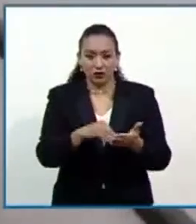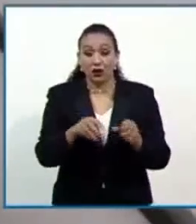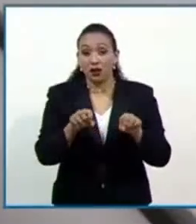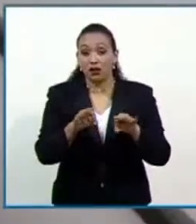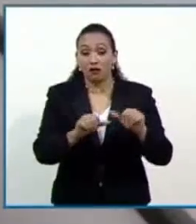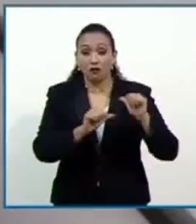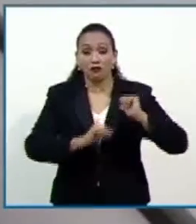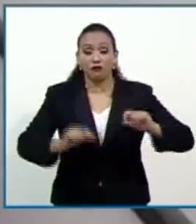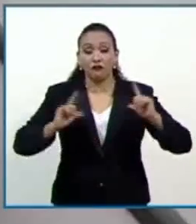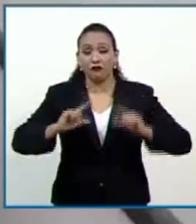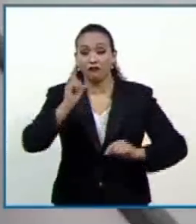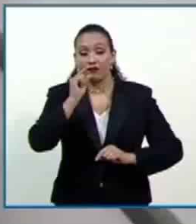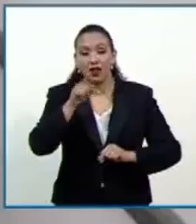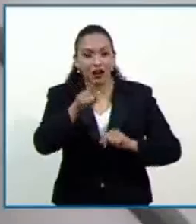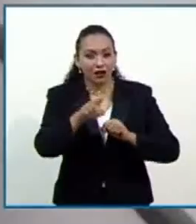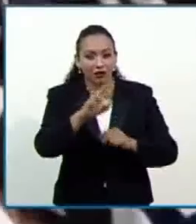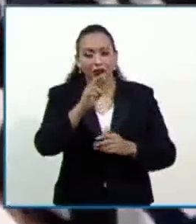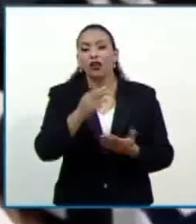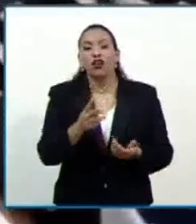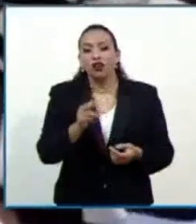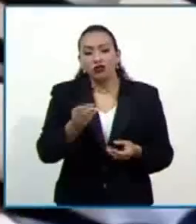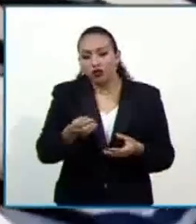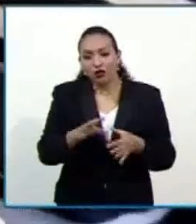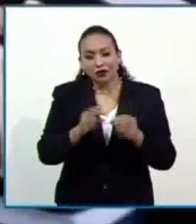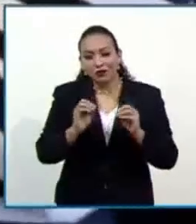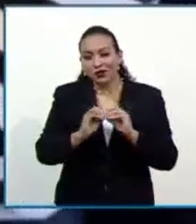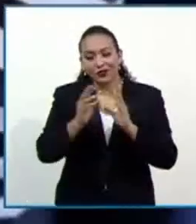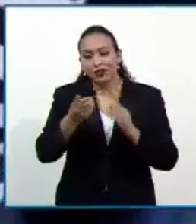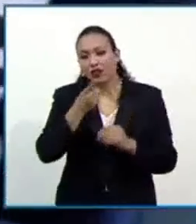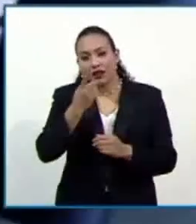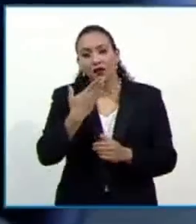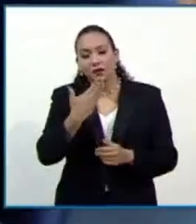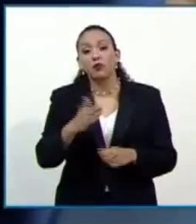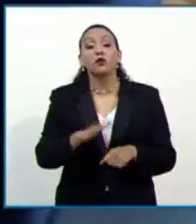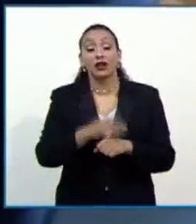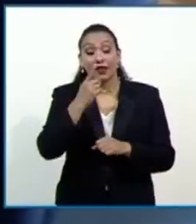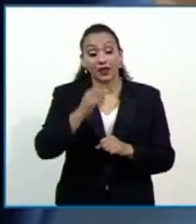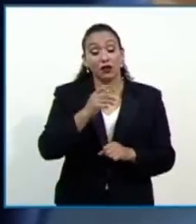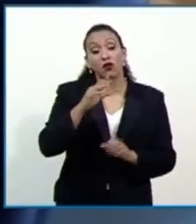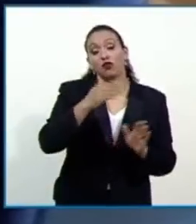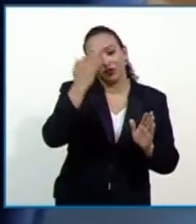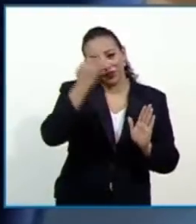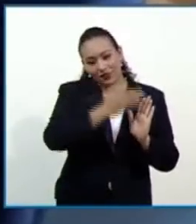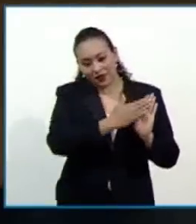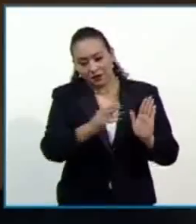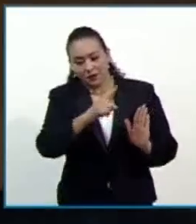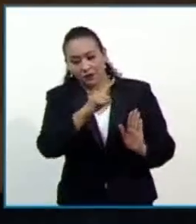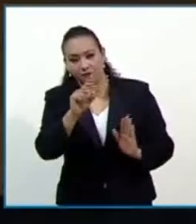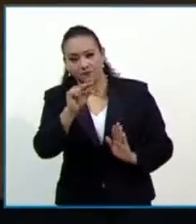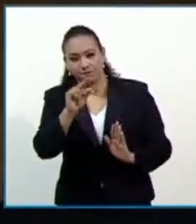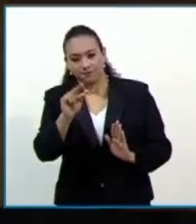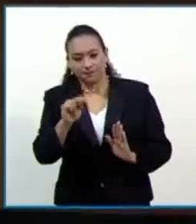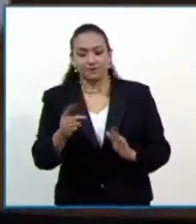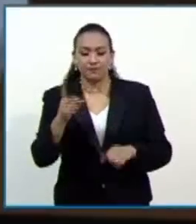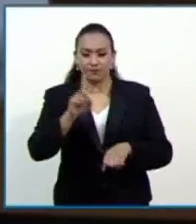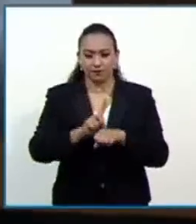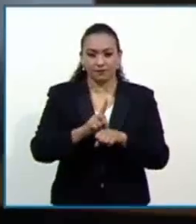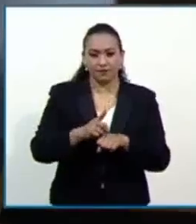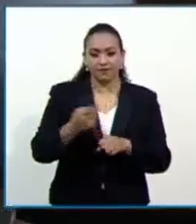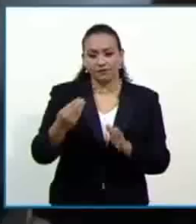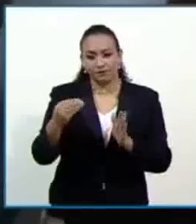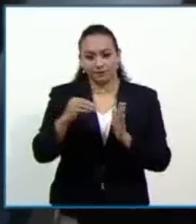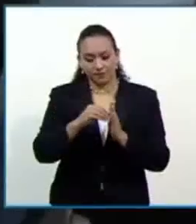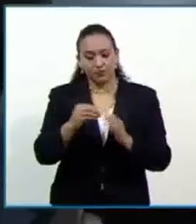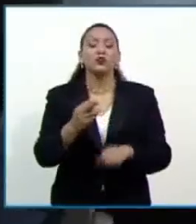Fiscalía incurrió en omisión al no expedir dicho programa en el plazo de 180 días que se fijó en el artículo 5º